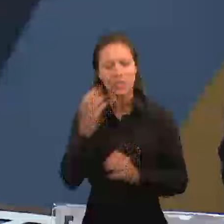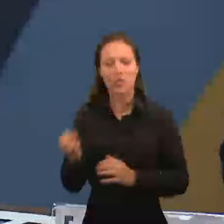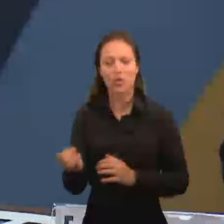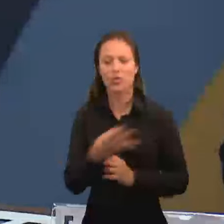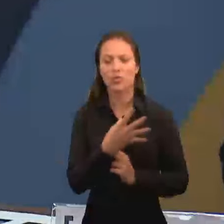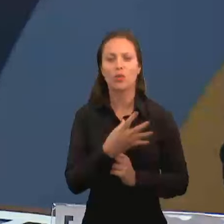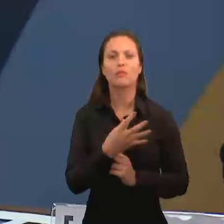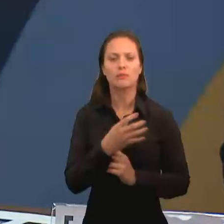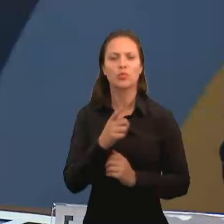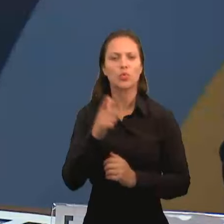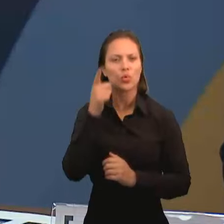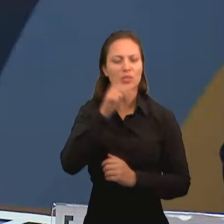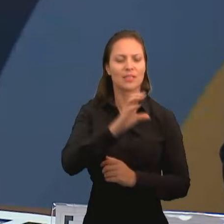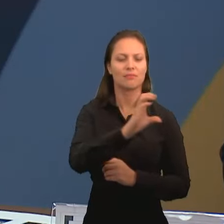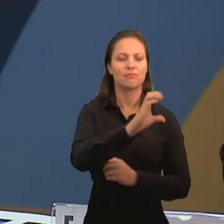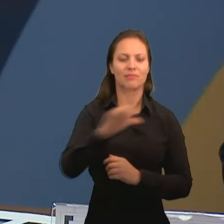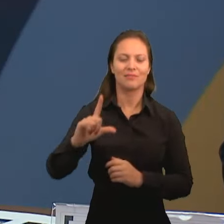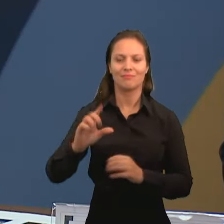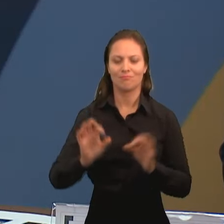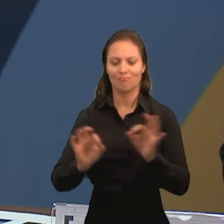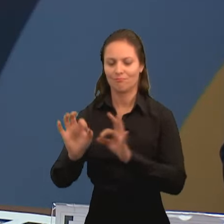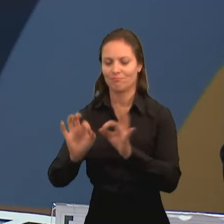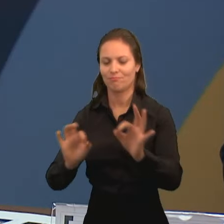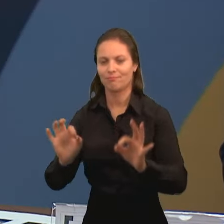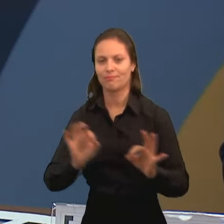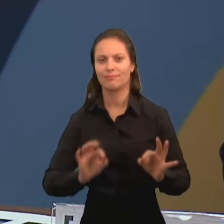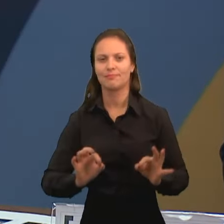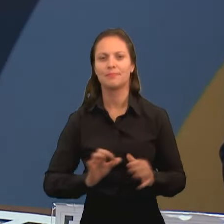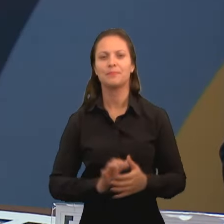nueva muestra, se hace una clasificación correcta.